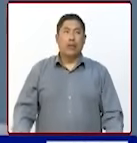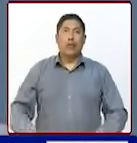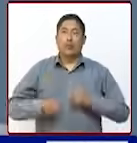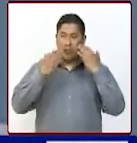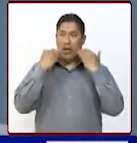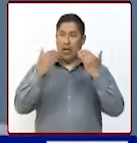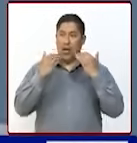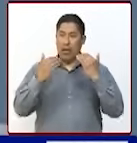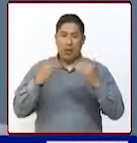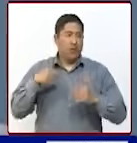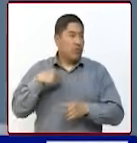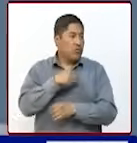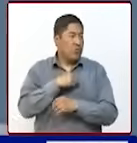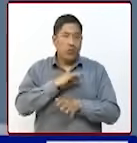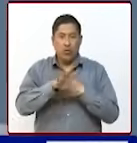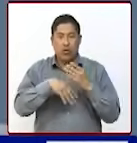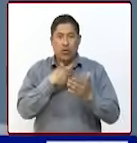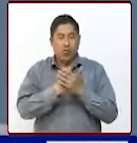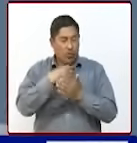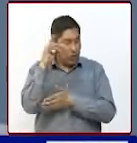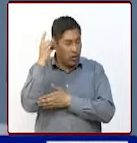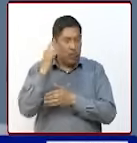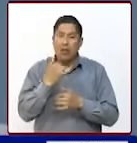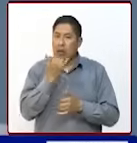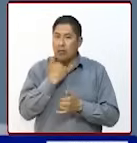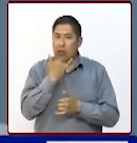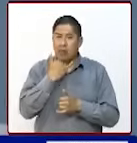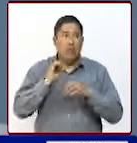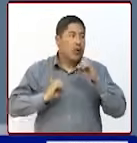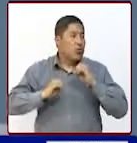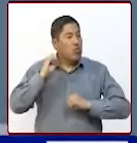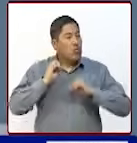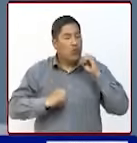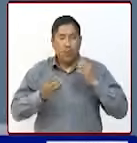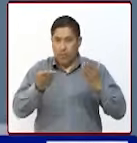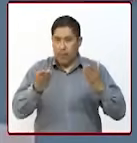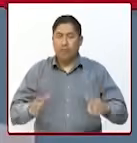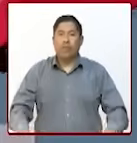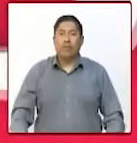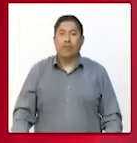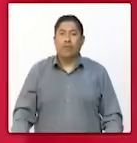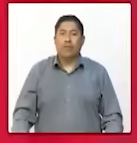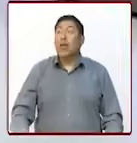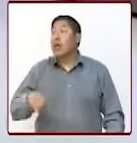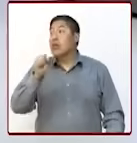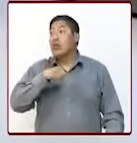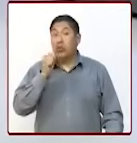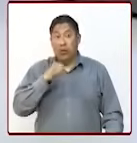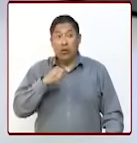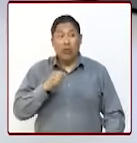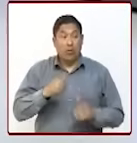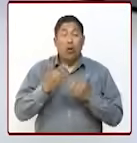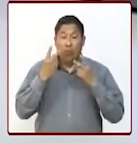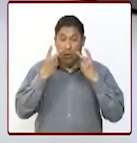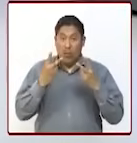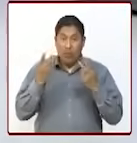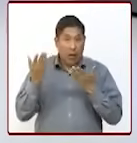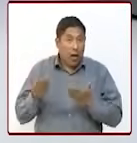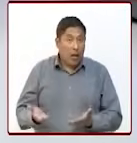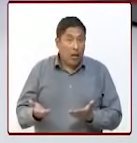Gracias, Wilson. Estamos, lo decíamos, en todo el país y esto es lo que ocurre en Oruro. Seguimos, Miriam. Y bueno, sí, seguimos. Y como estamos viendo